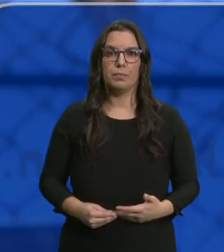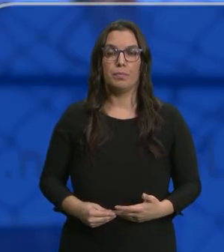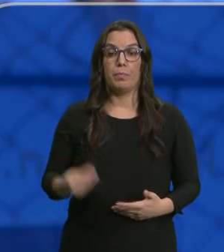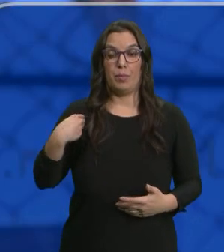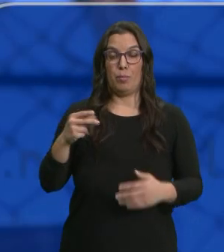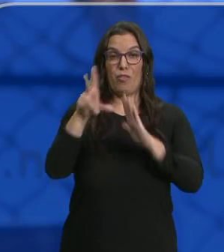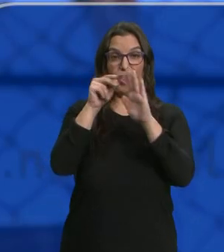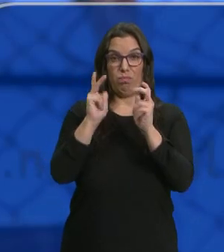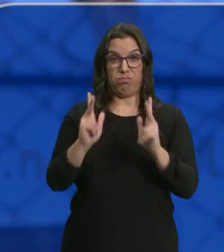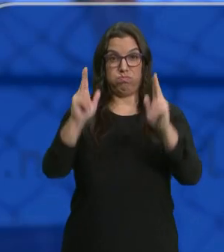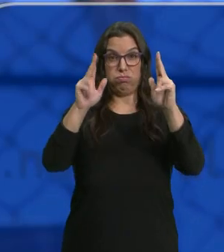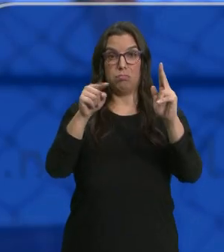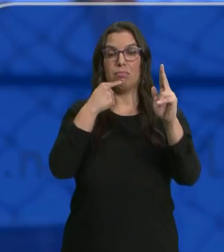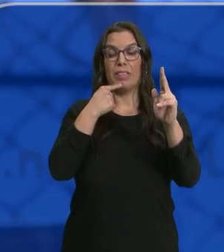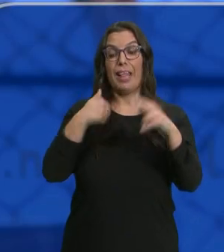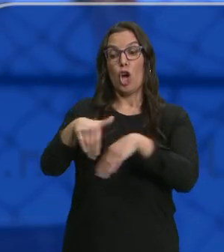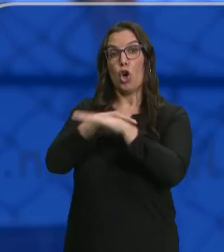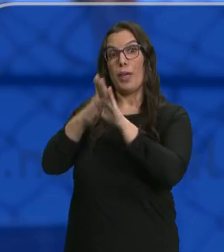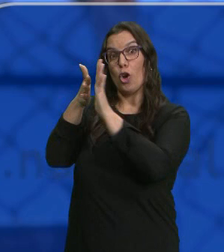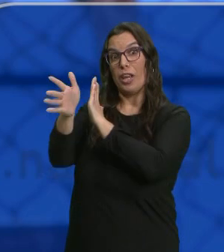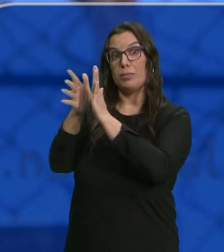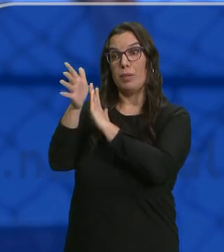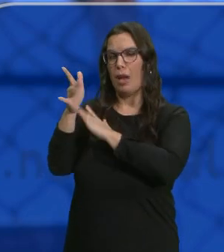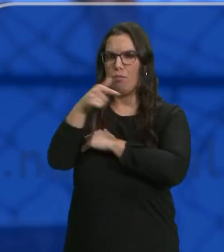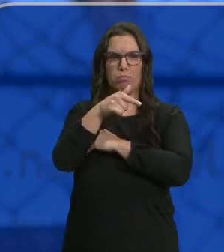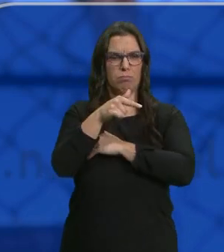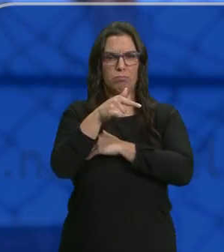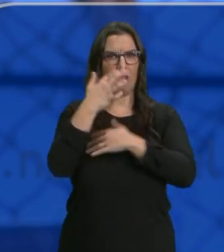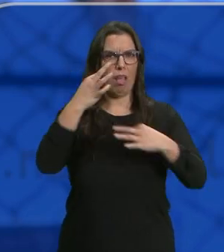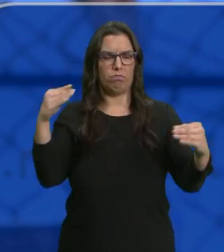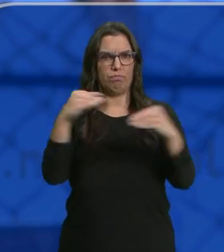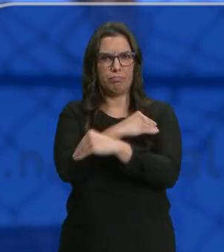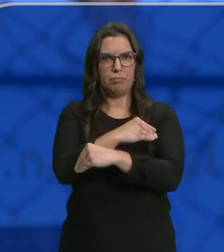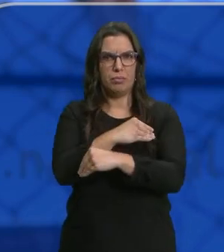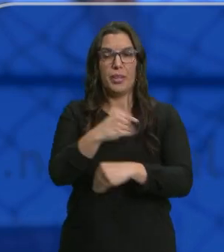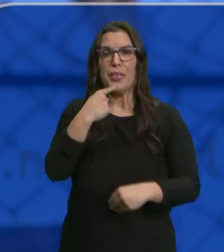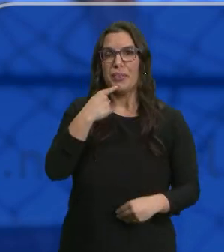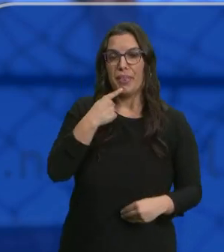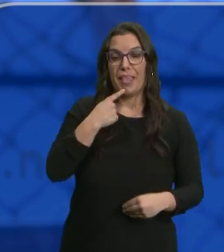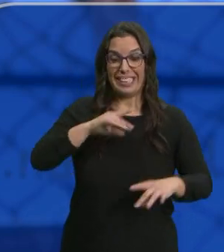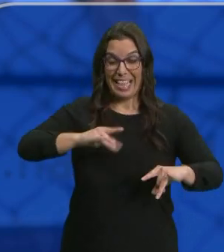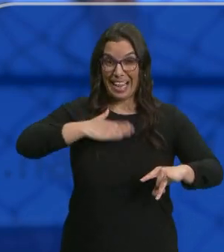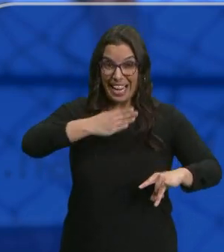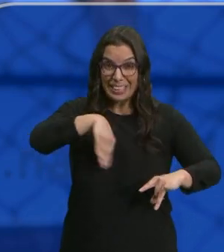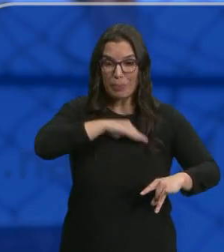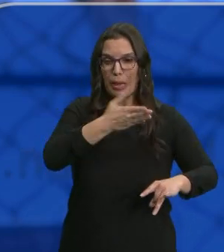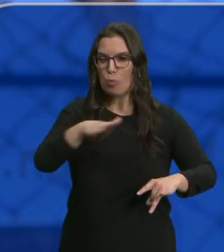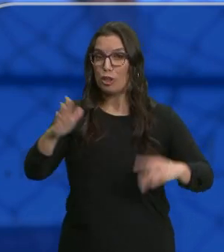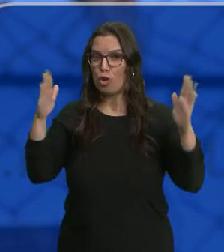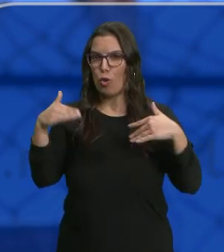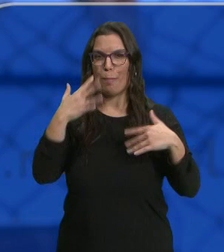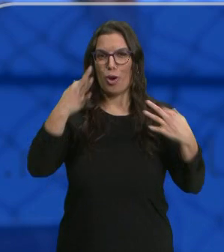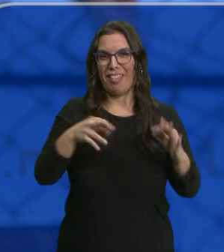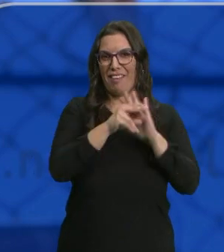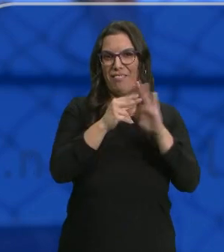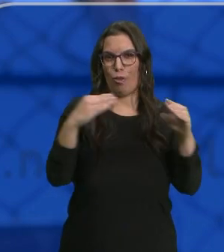Ese fragmento de vídeo cuestiona la versión del Gobierno, que hasta ahora había negado que se hubieran producido muertes en suelo español. Partido Popular y